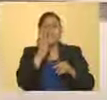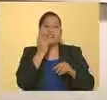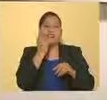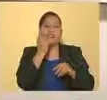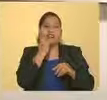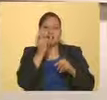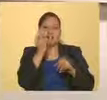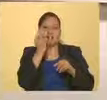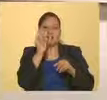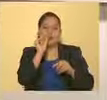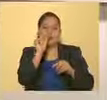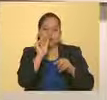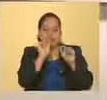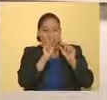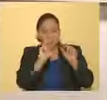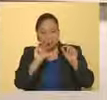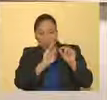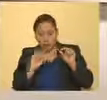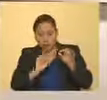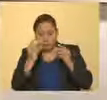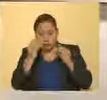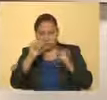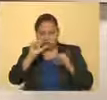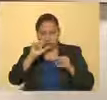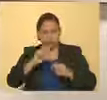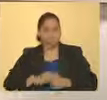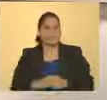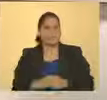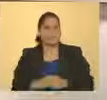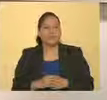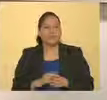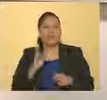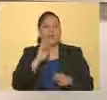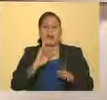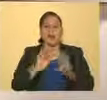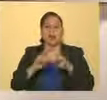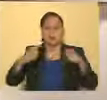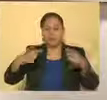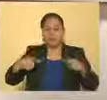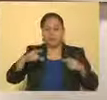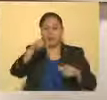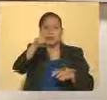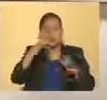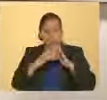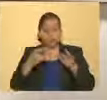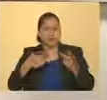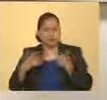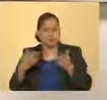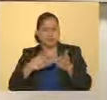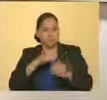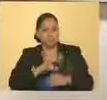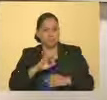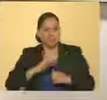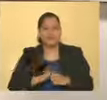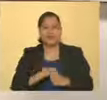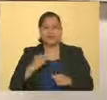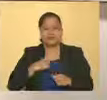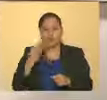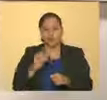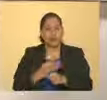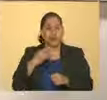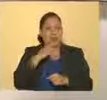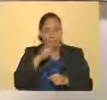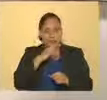mira. Y tenemos tanta variedad. Vamos a enseñarles rápido de cómo queda una crepa. A ver. Prepárenlas en casita. Yo voy a rellenar de